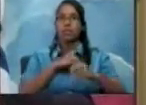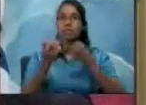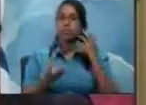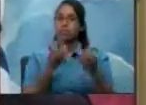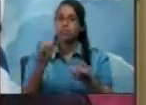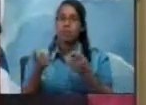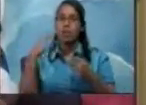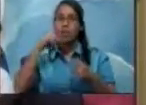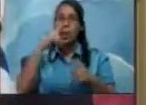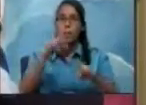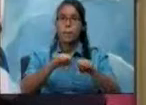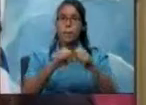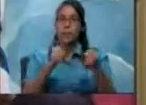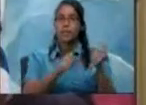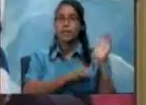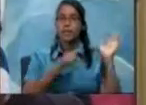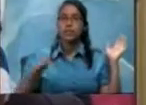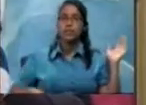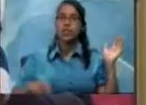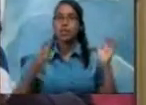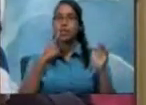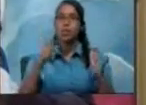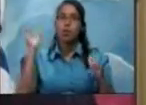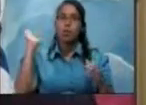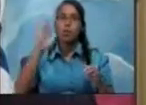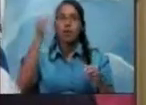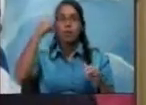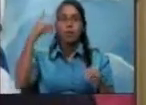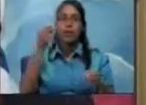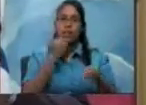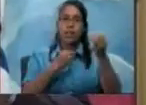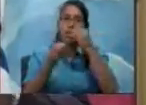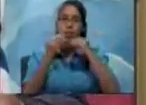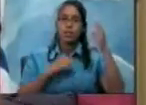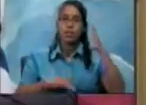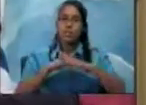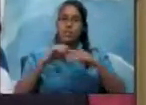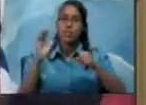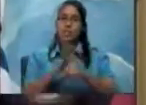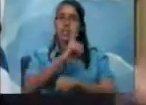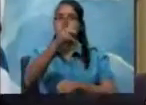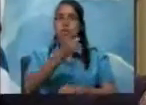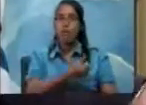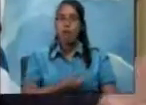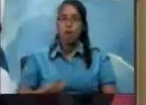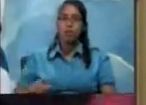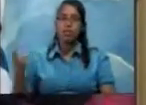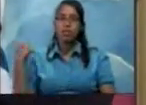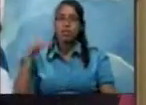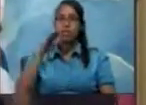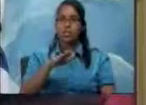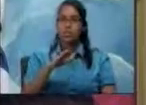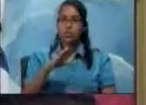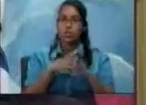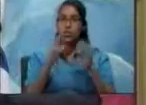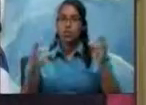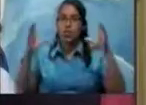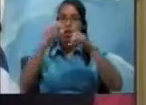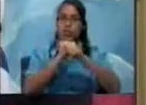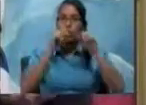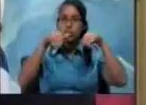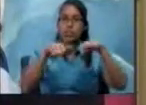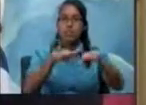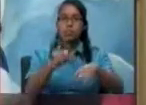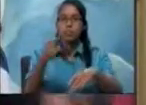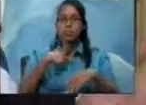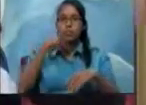había pan y el señor les dijo vengan para que coman para que sacien su hambre porque habían pasado toda la noche en el mar yo me imagino que